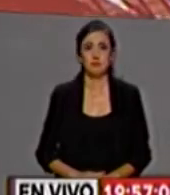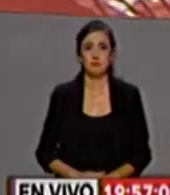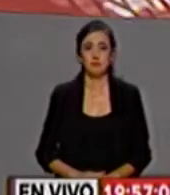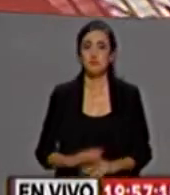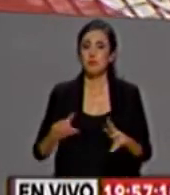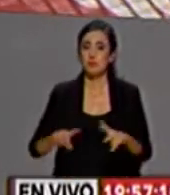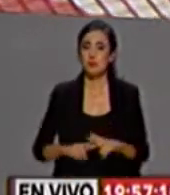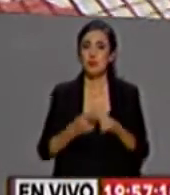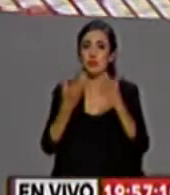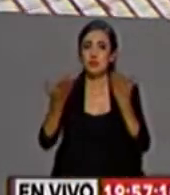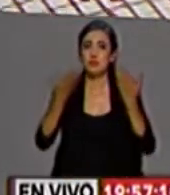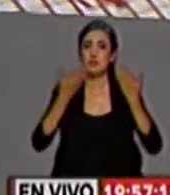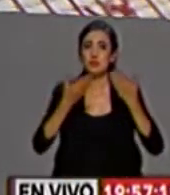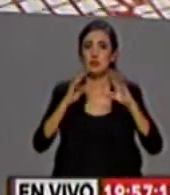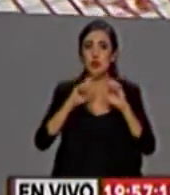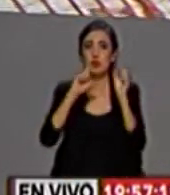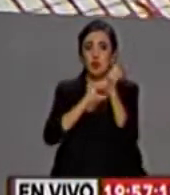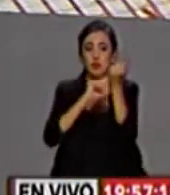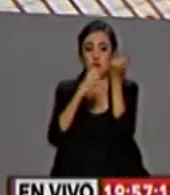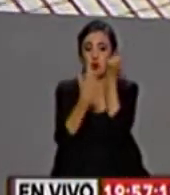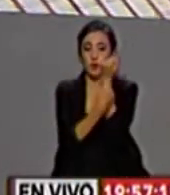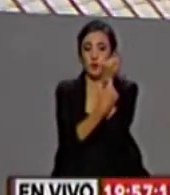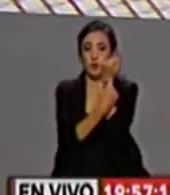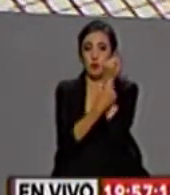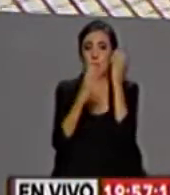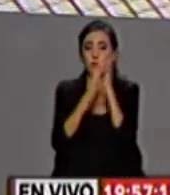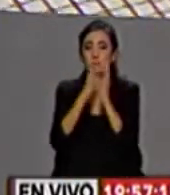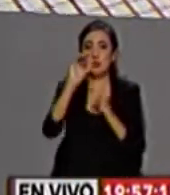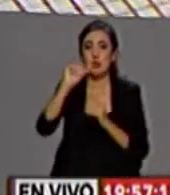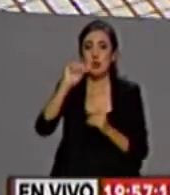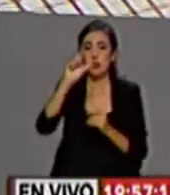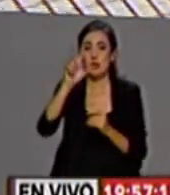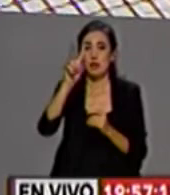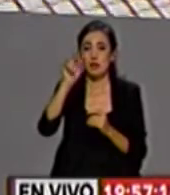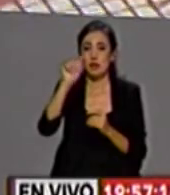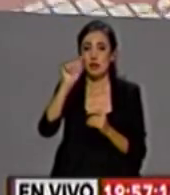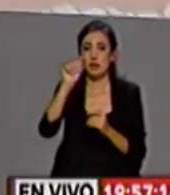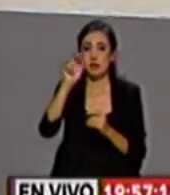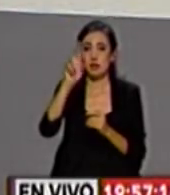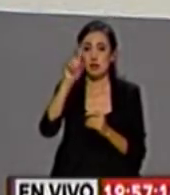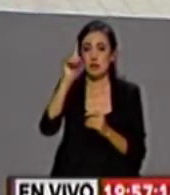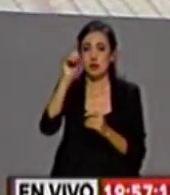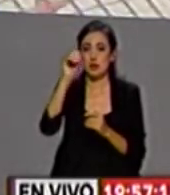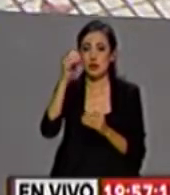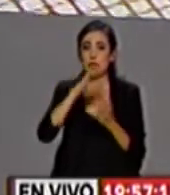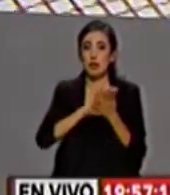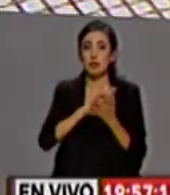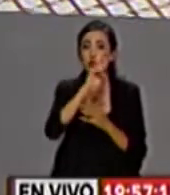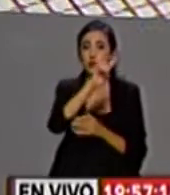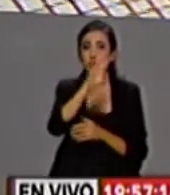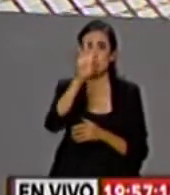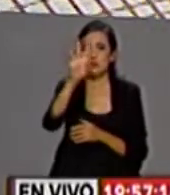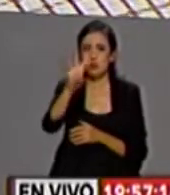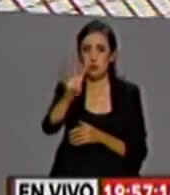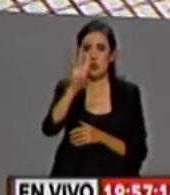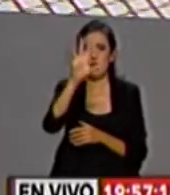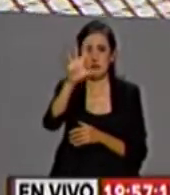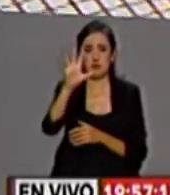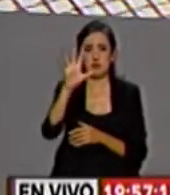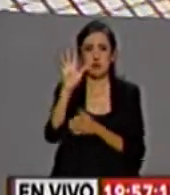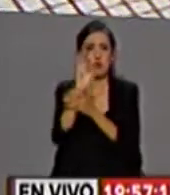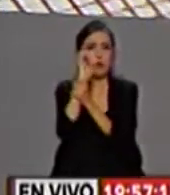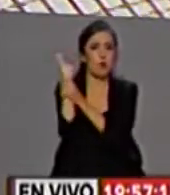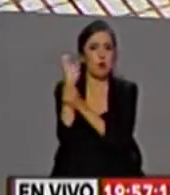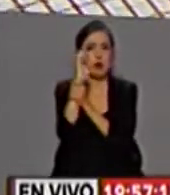Aquí iniciamos. El dispositivo electrónico que portaba Fernando Alvarado presentó 245 alarmas de ser retirado, según